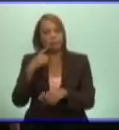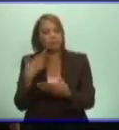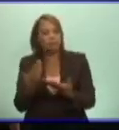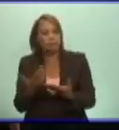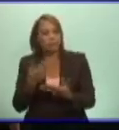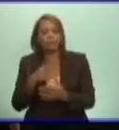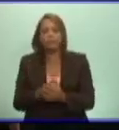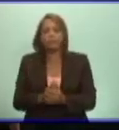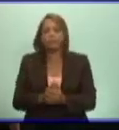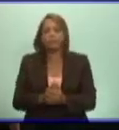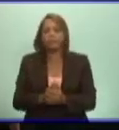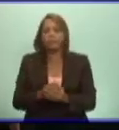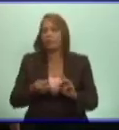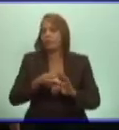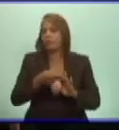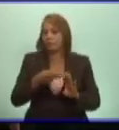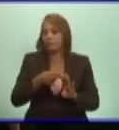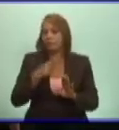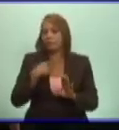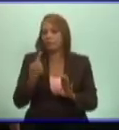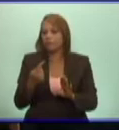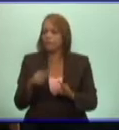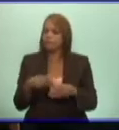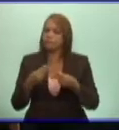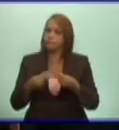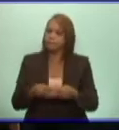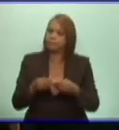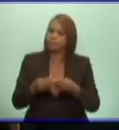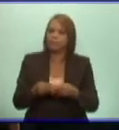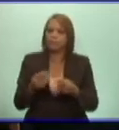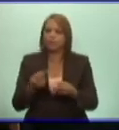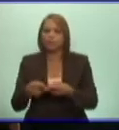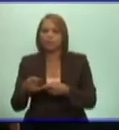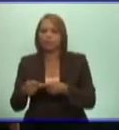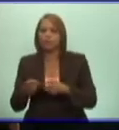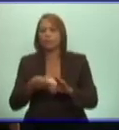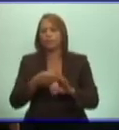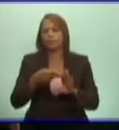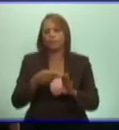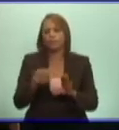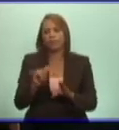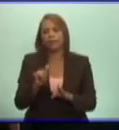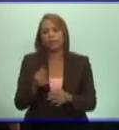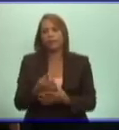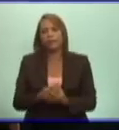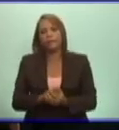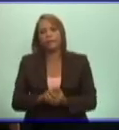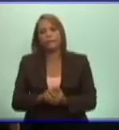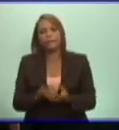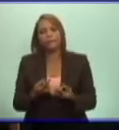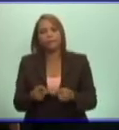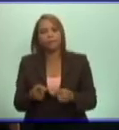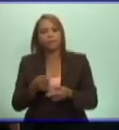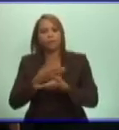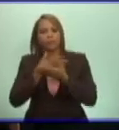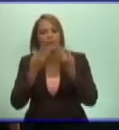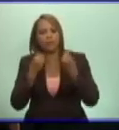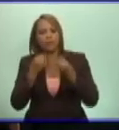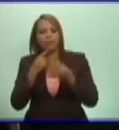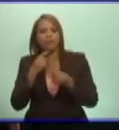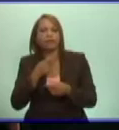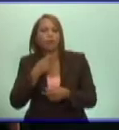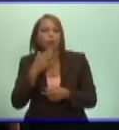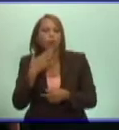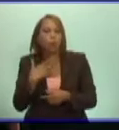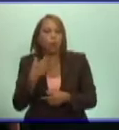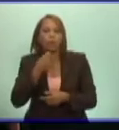estas asignaturas, asimismo, se fue flexible con las demás, pero sin jamás perder el sentido que tiene hoy la evaluación.